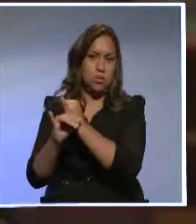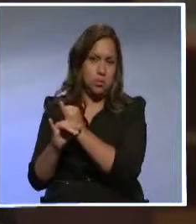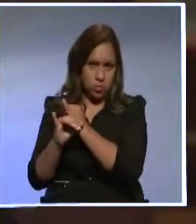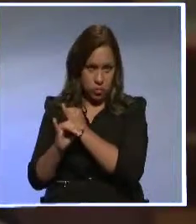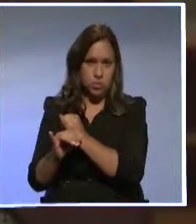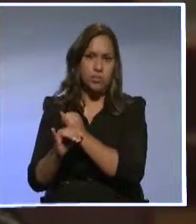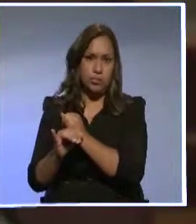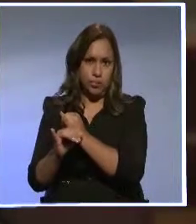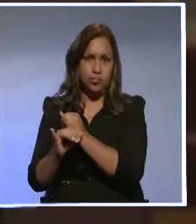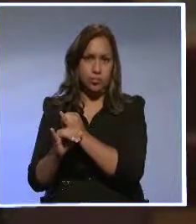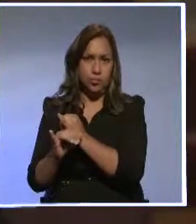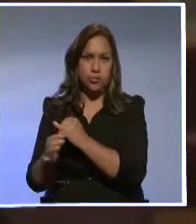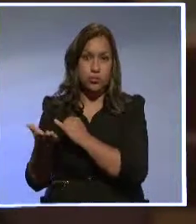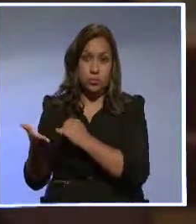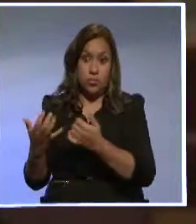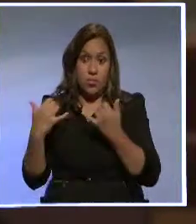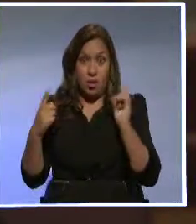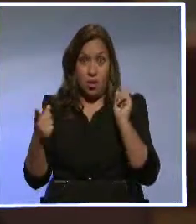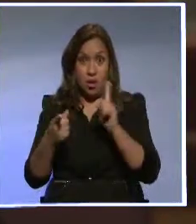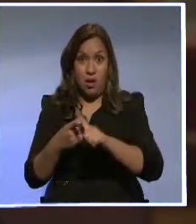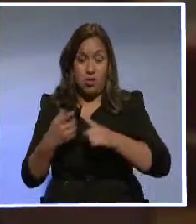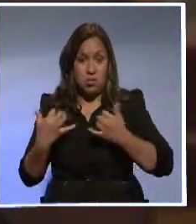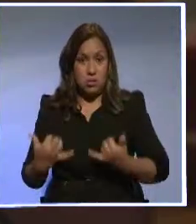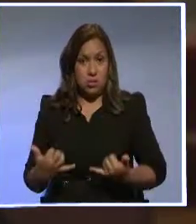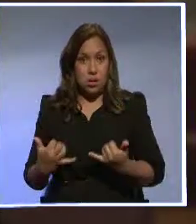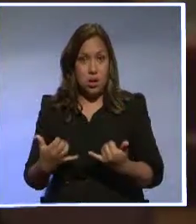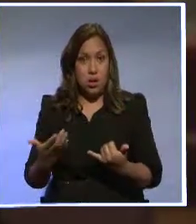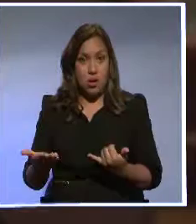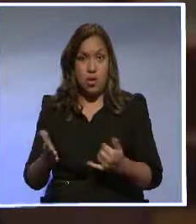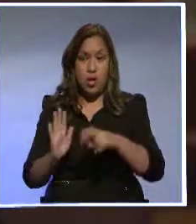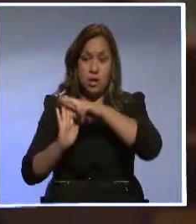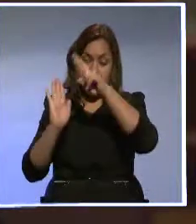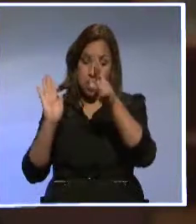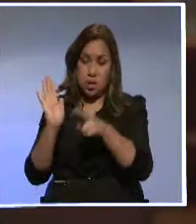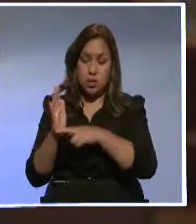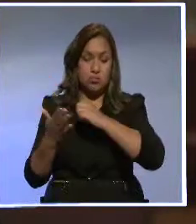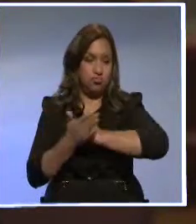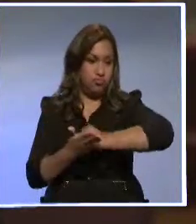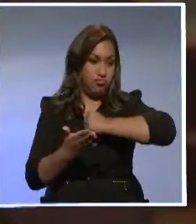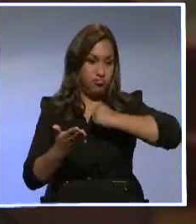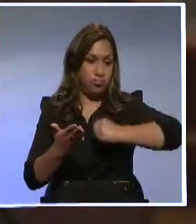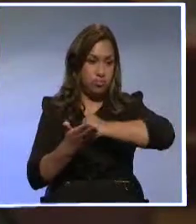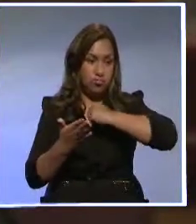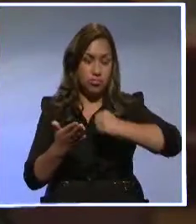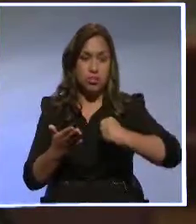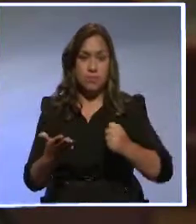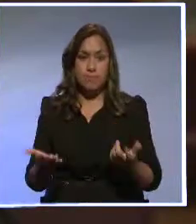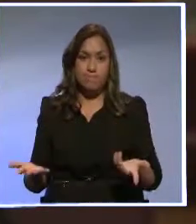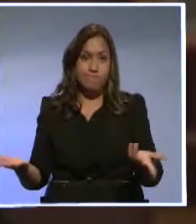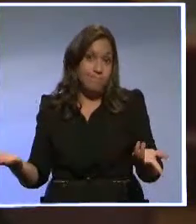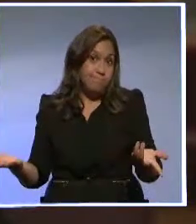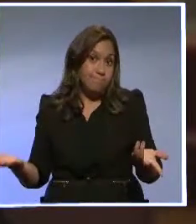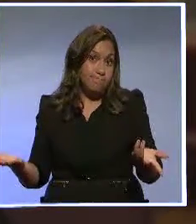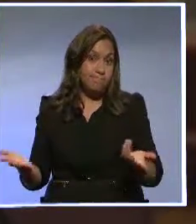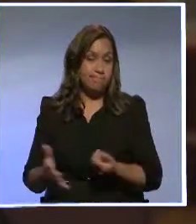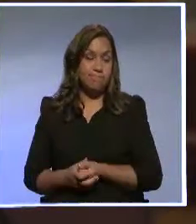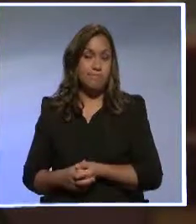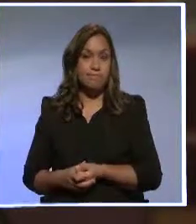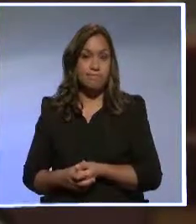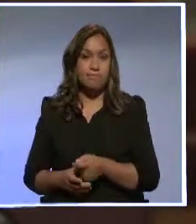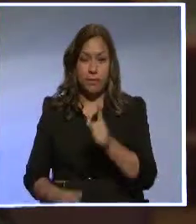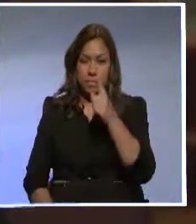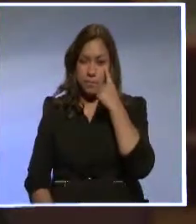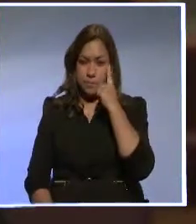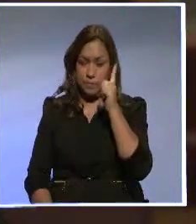la que ha regido hasta este momento todo lo que es el registro de patentes y marcas porque fíjese que